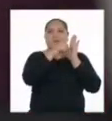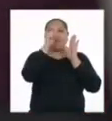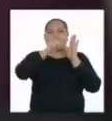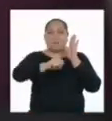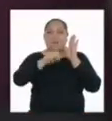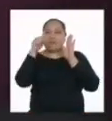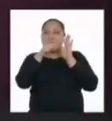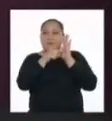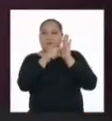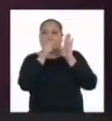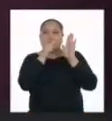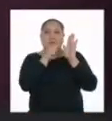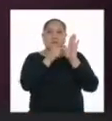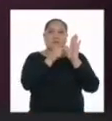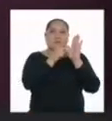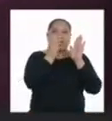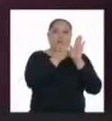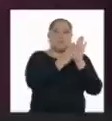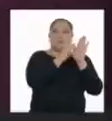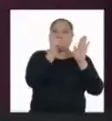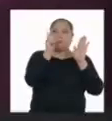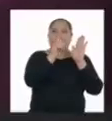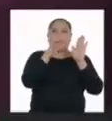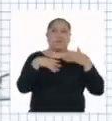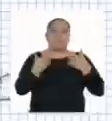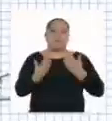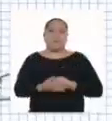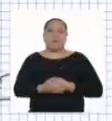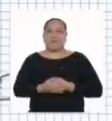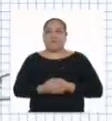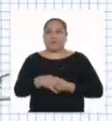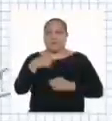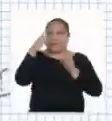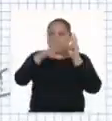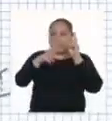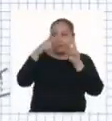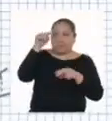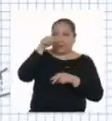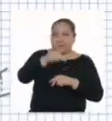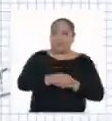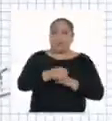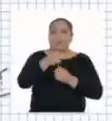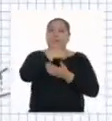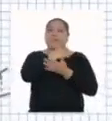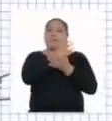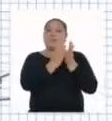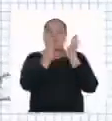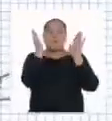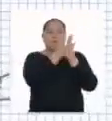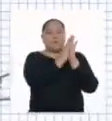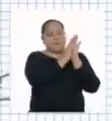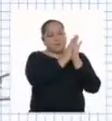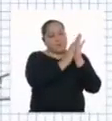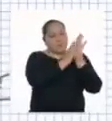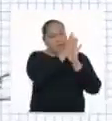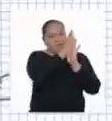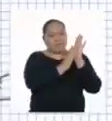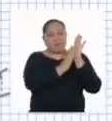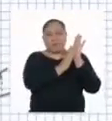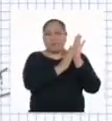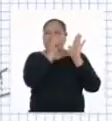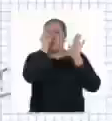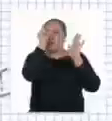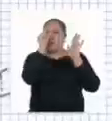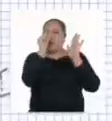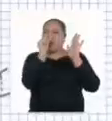de fotosíntesis comparada a una hoja que no. Como puedes notar, la parte cubierta tiene un tono de verde